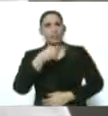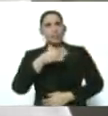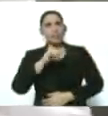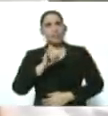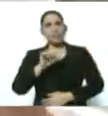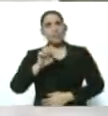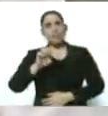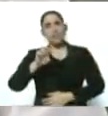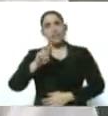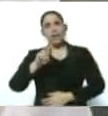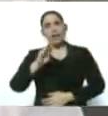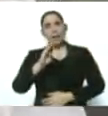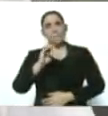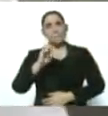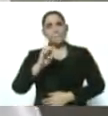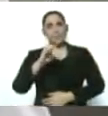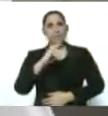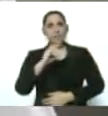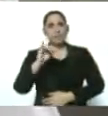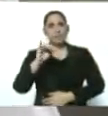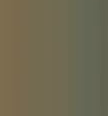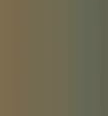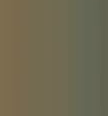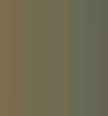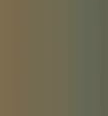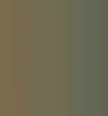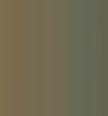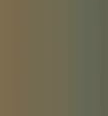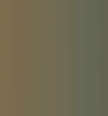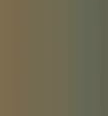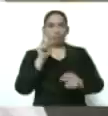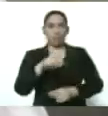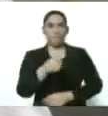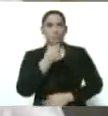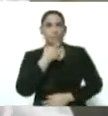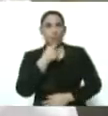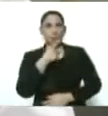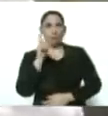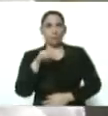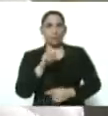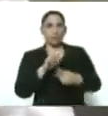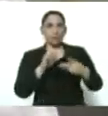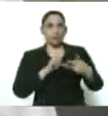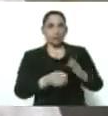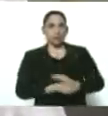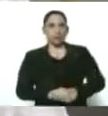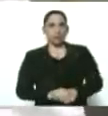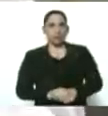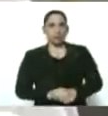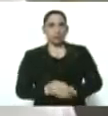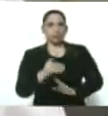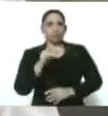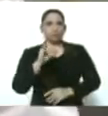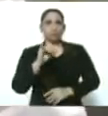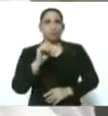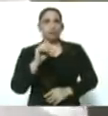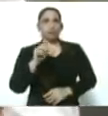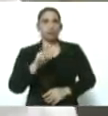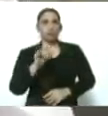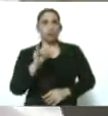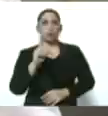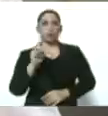un medicamento también de amplio uso en humanos. Inclusive elementos inorgánicos como el dióxido de cloro, que valdría la